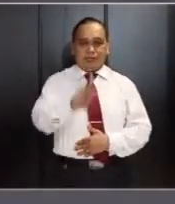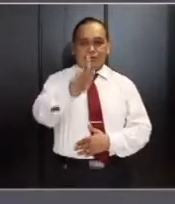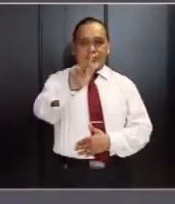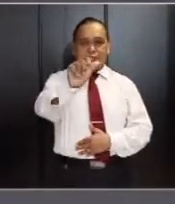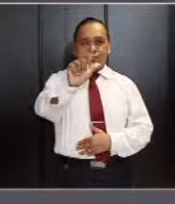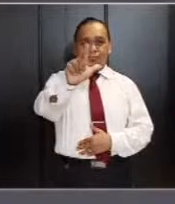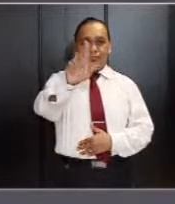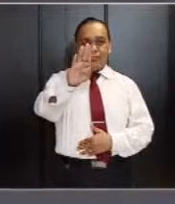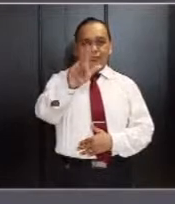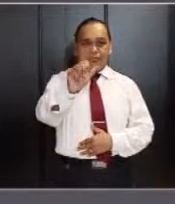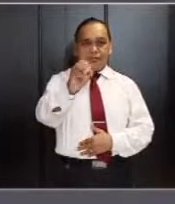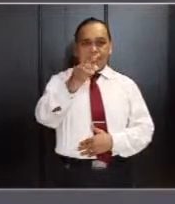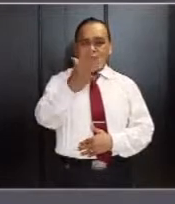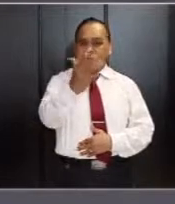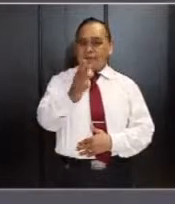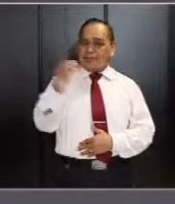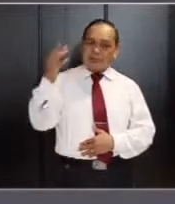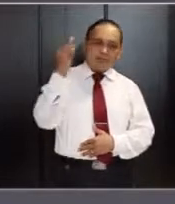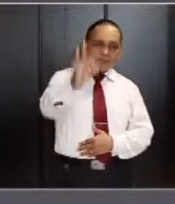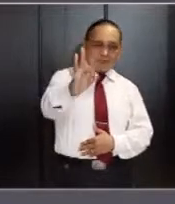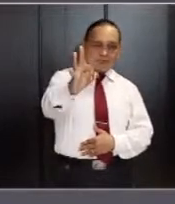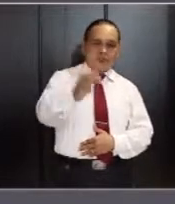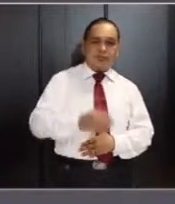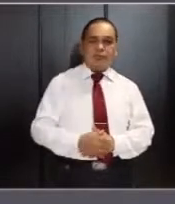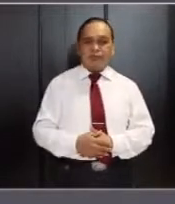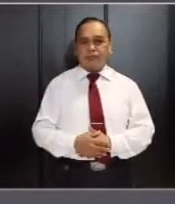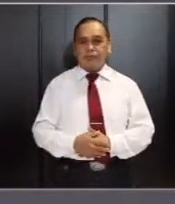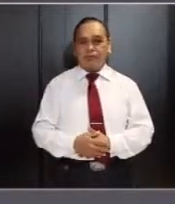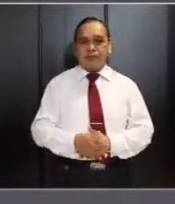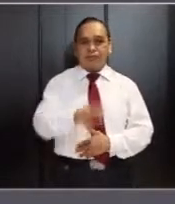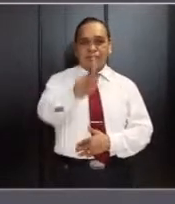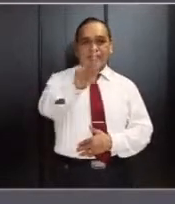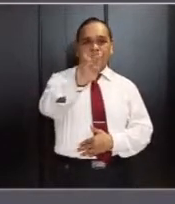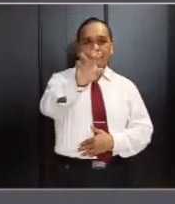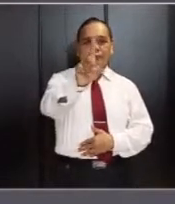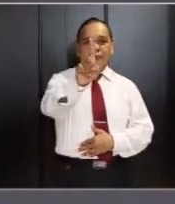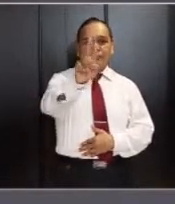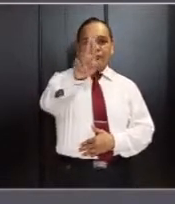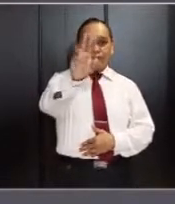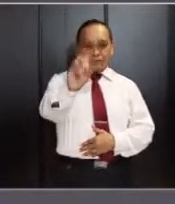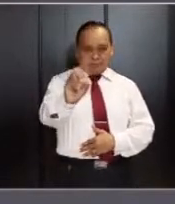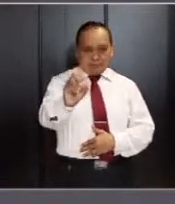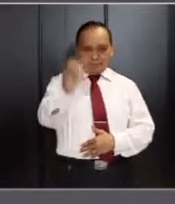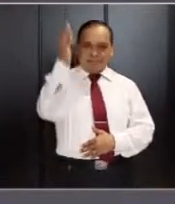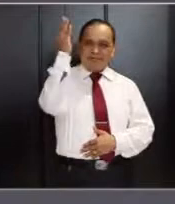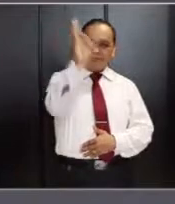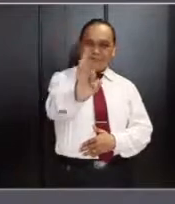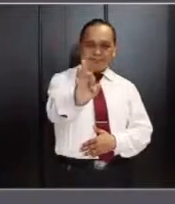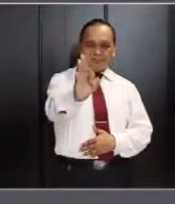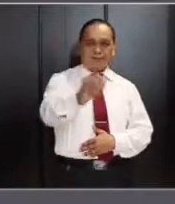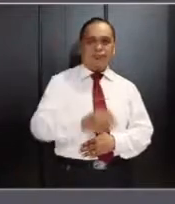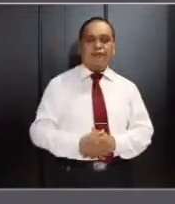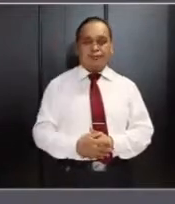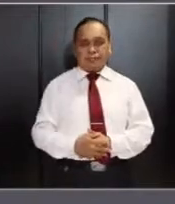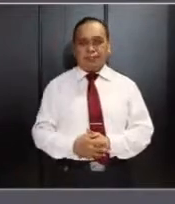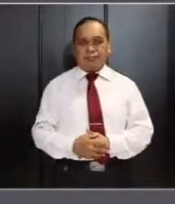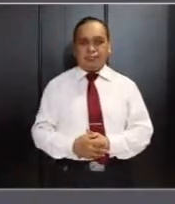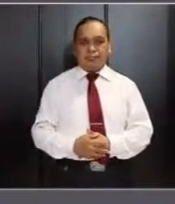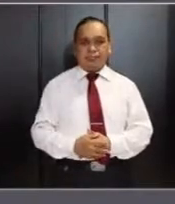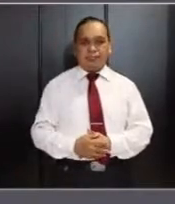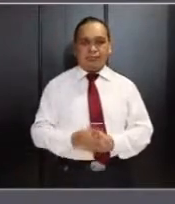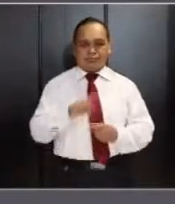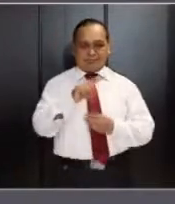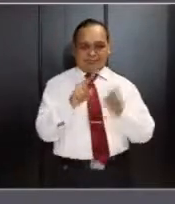Pablo Angulo. Traidor a la patria. Pedro Armentía. Traidor a la patria. A